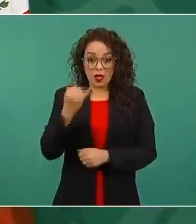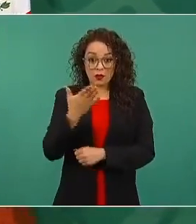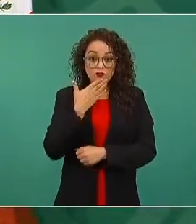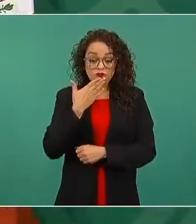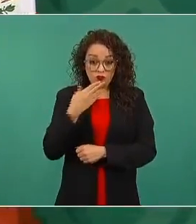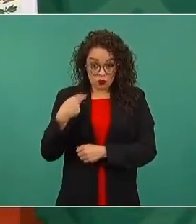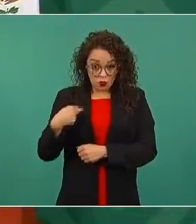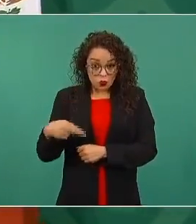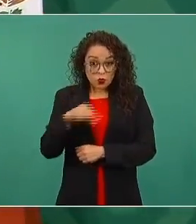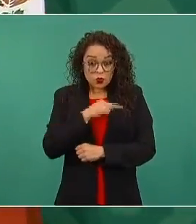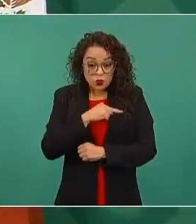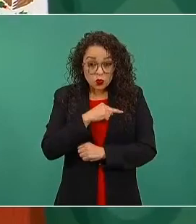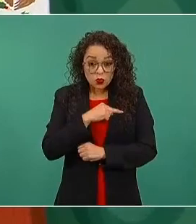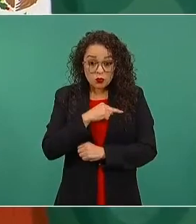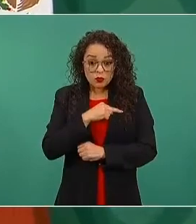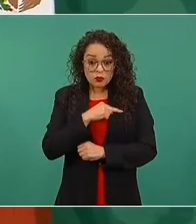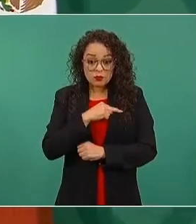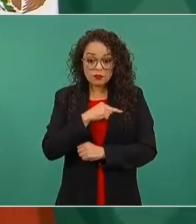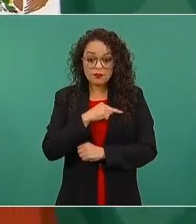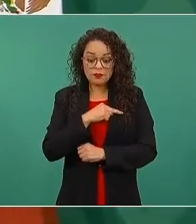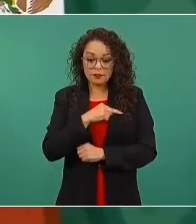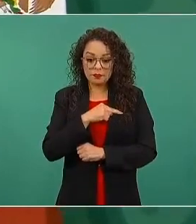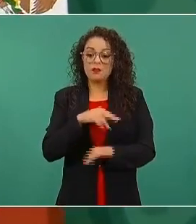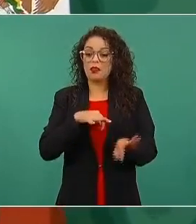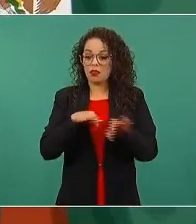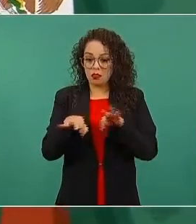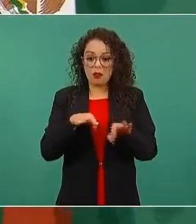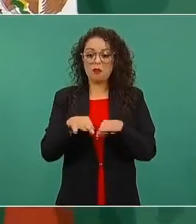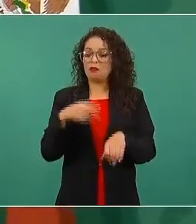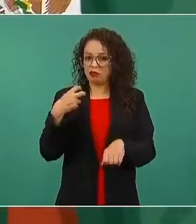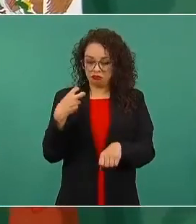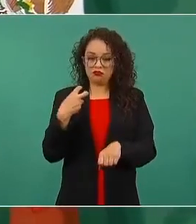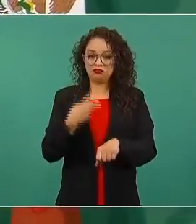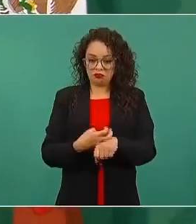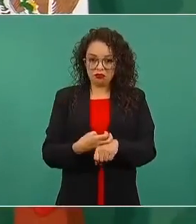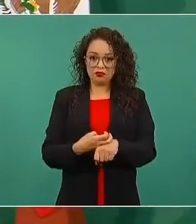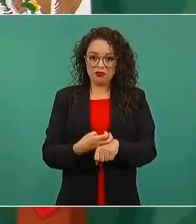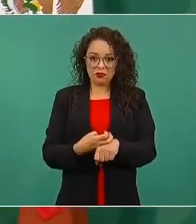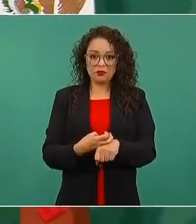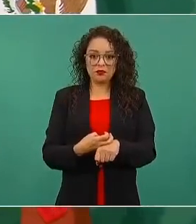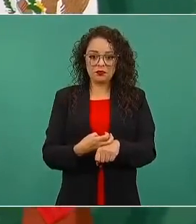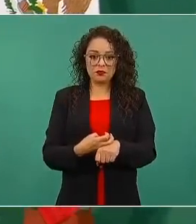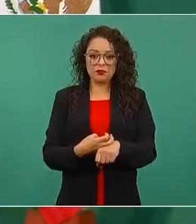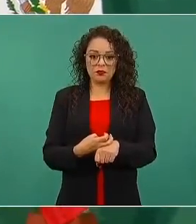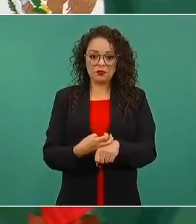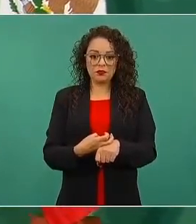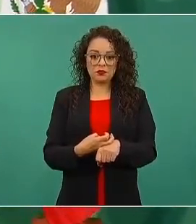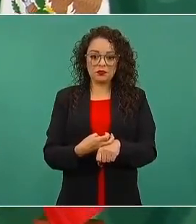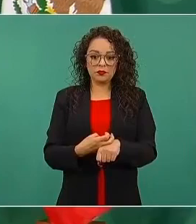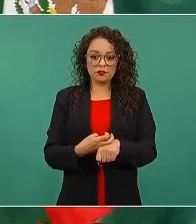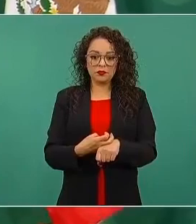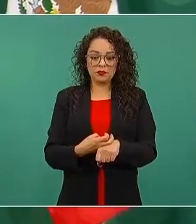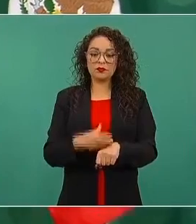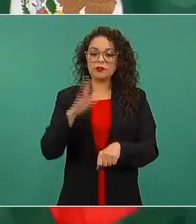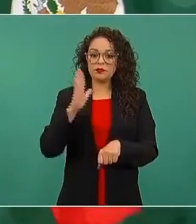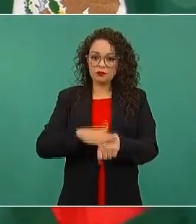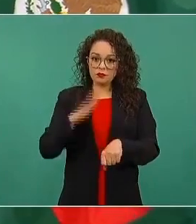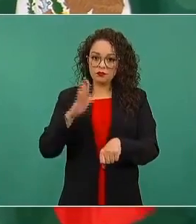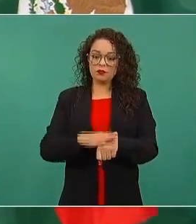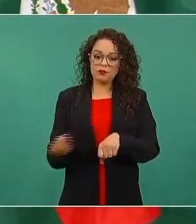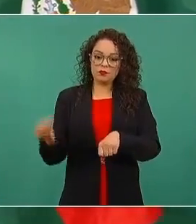nosotros actuando. Se está ampliando el número de elementos de la Guardia